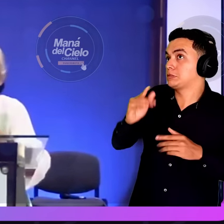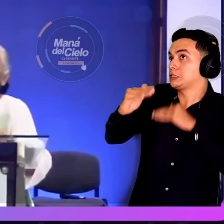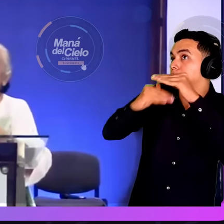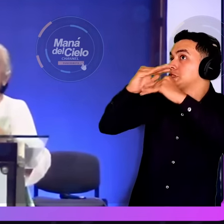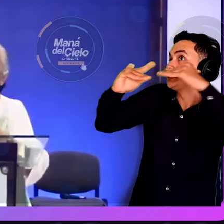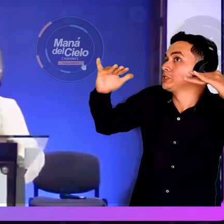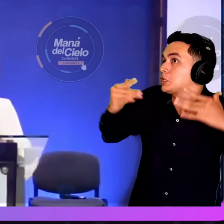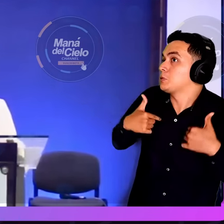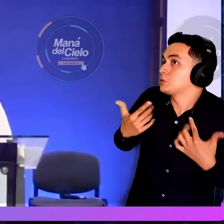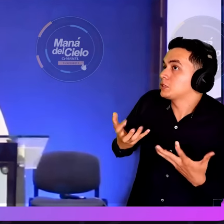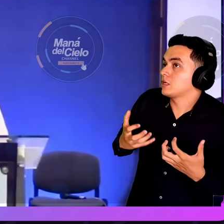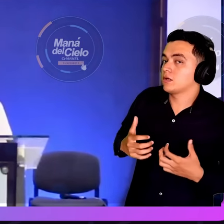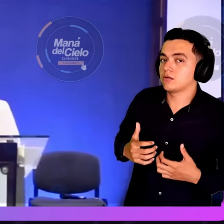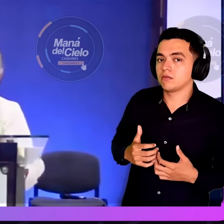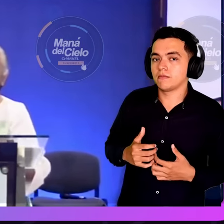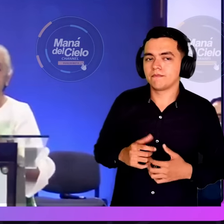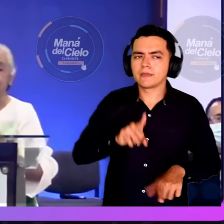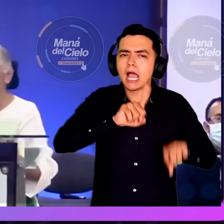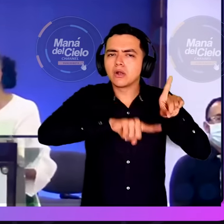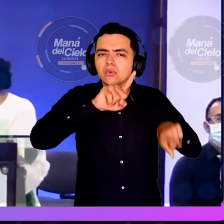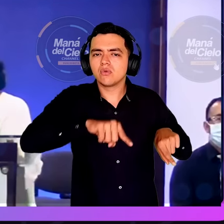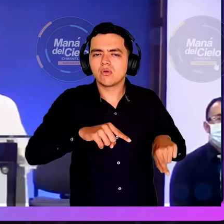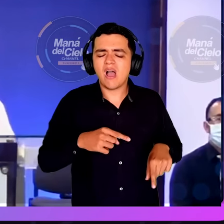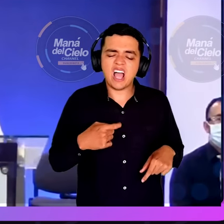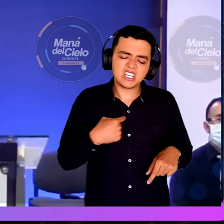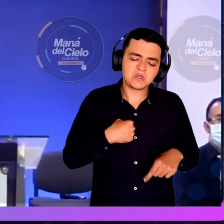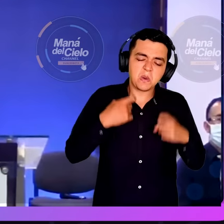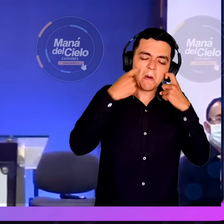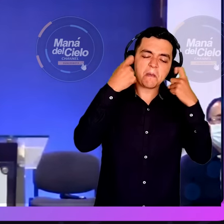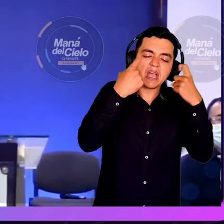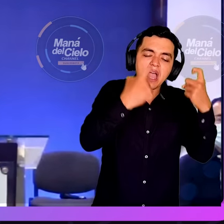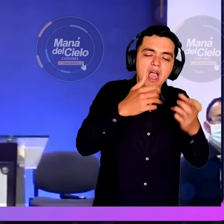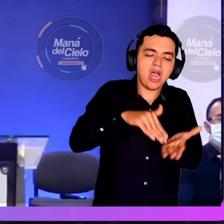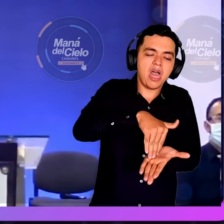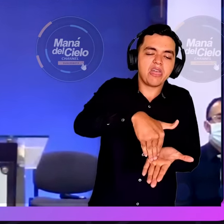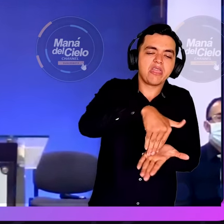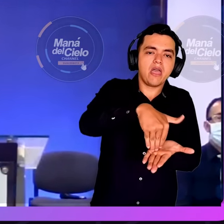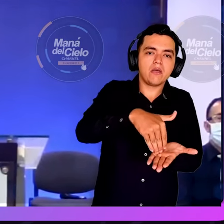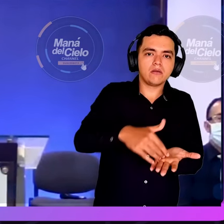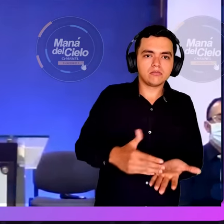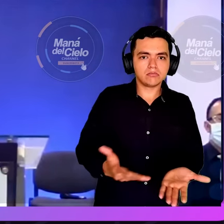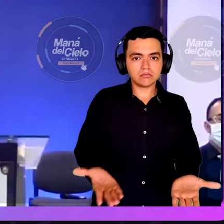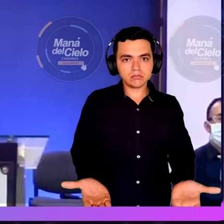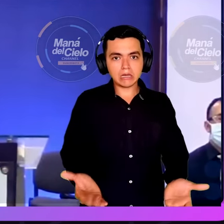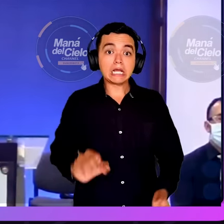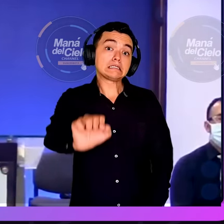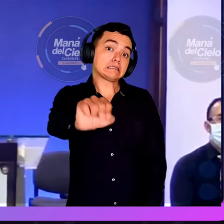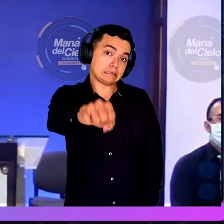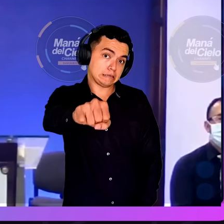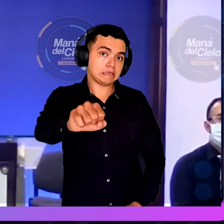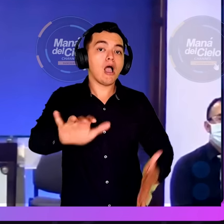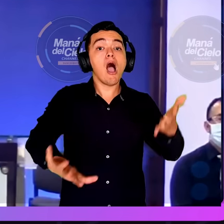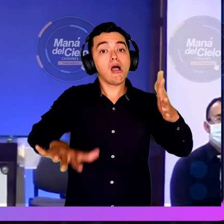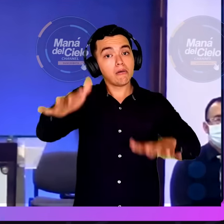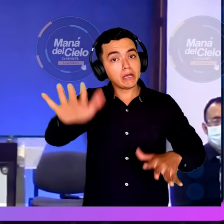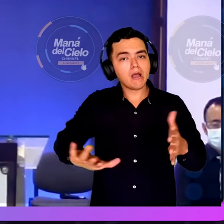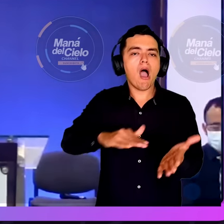Dios está perfeccionando su iglesia. Hay que dejarnos perfeccionar. Hay que dejarnos